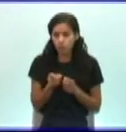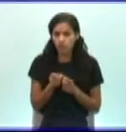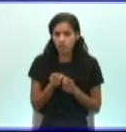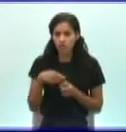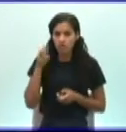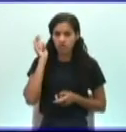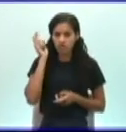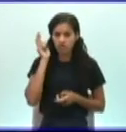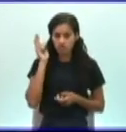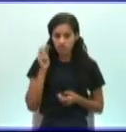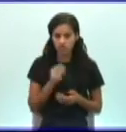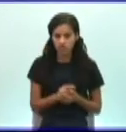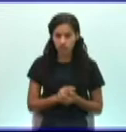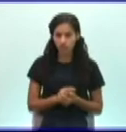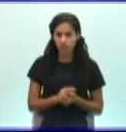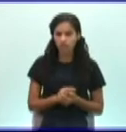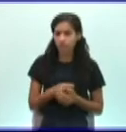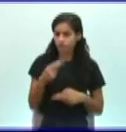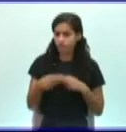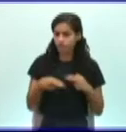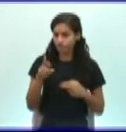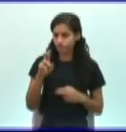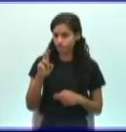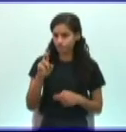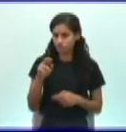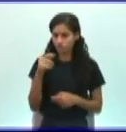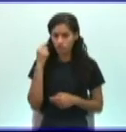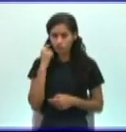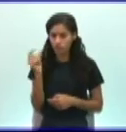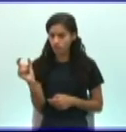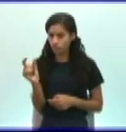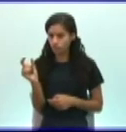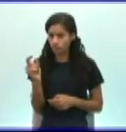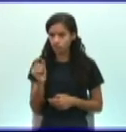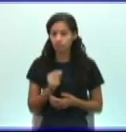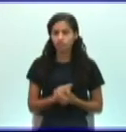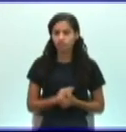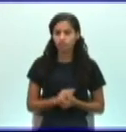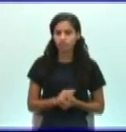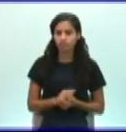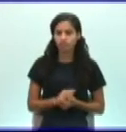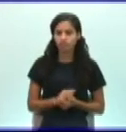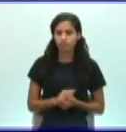sonido rrr se escucha también en la segunda sílaba.